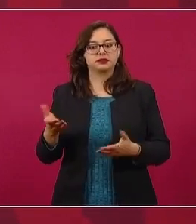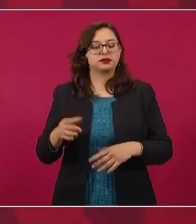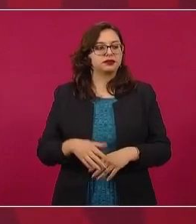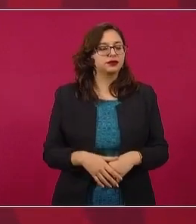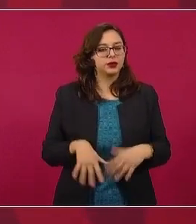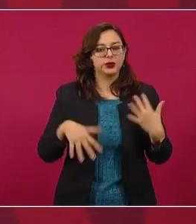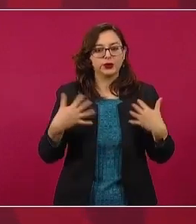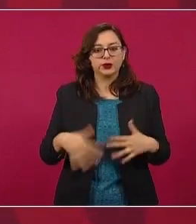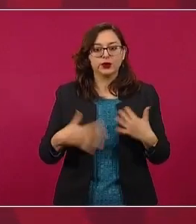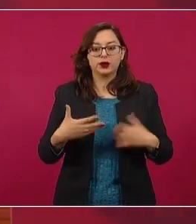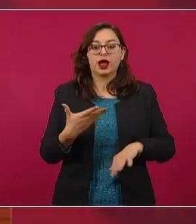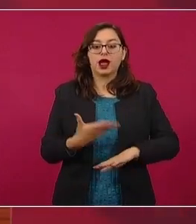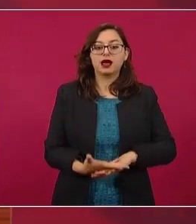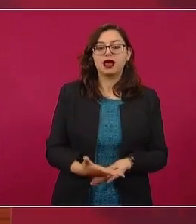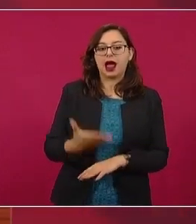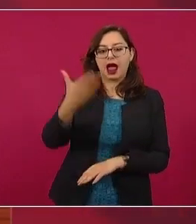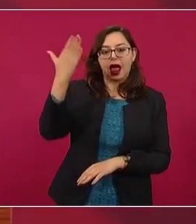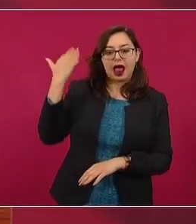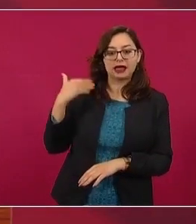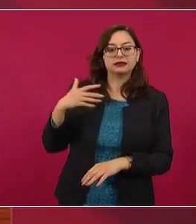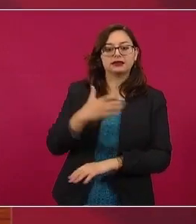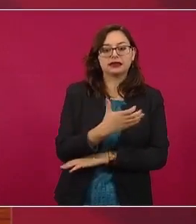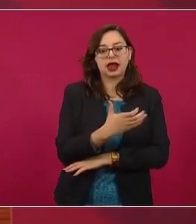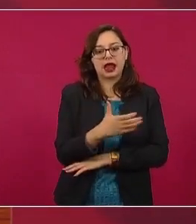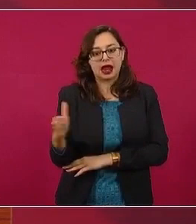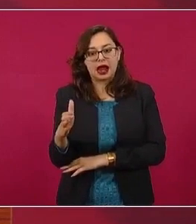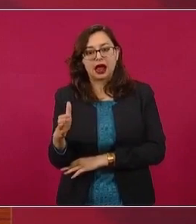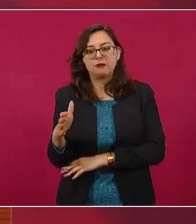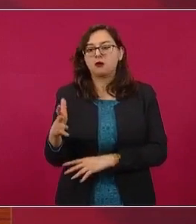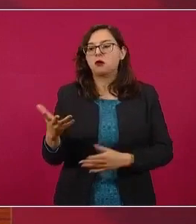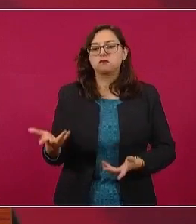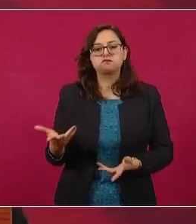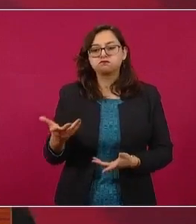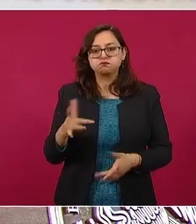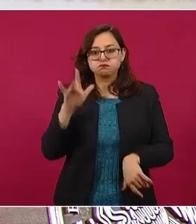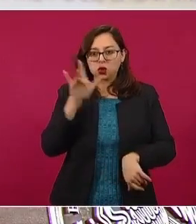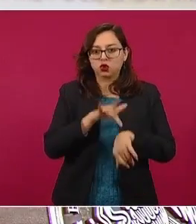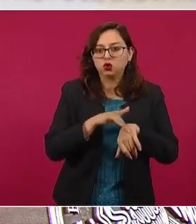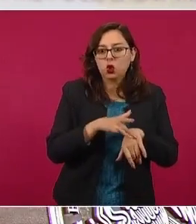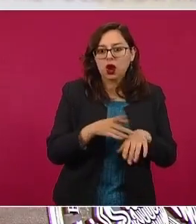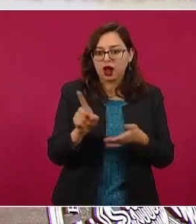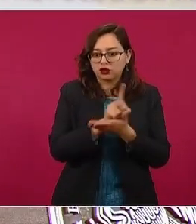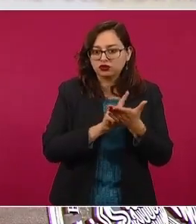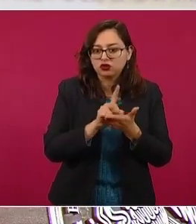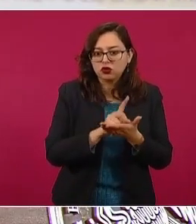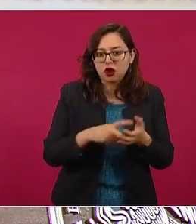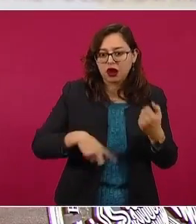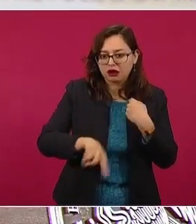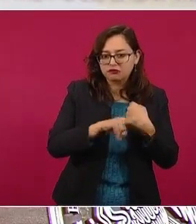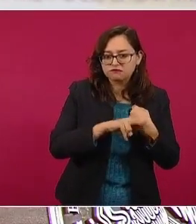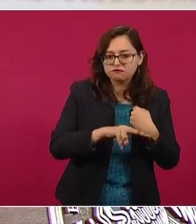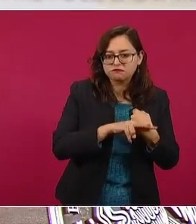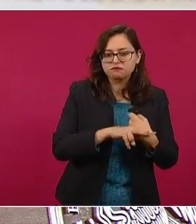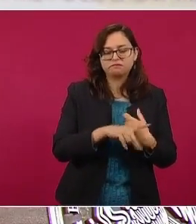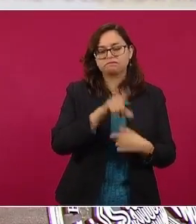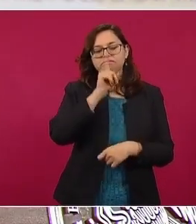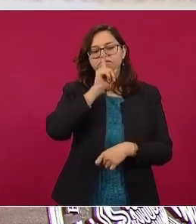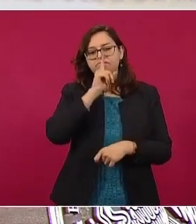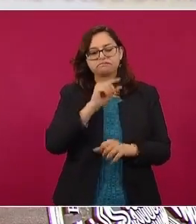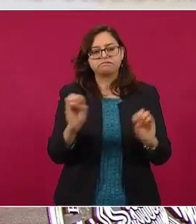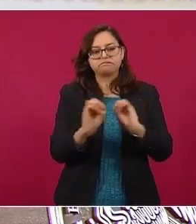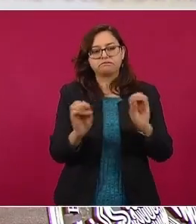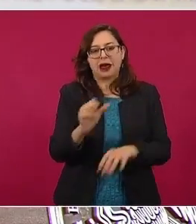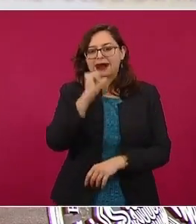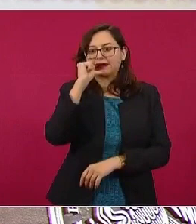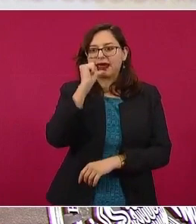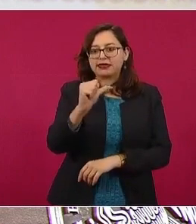digamos, el consumo de estas sustancias era particularmente en las ciudades y ahora está llegando al campo de manera muy fuerte. Entonces, estamos haciendo